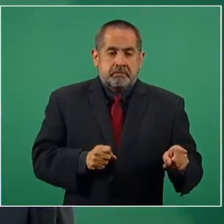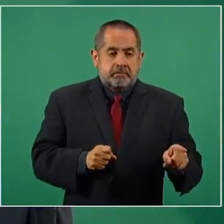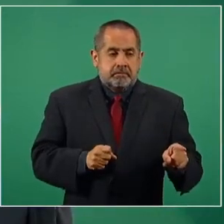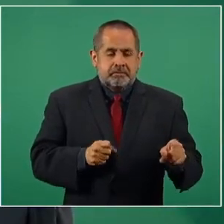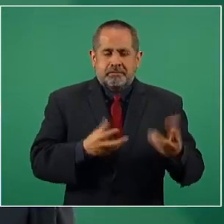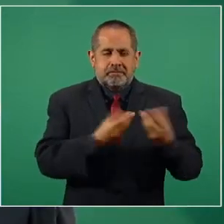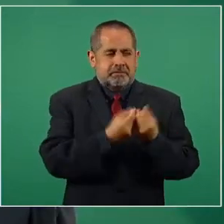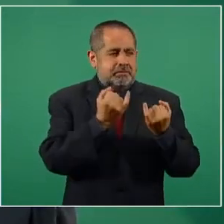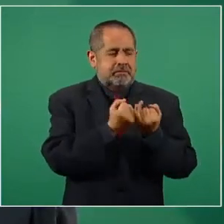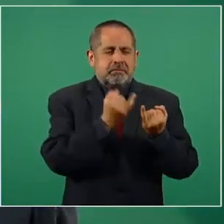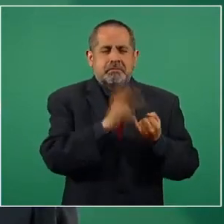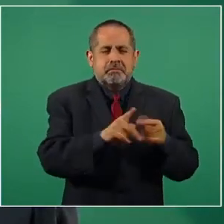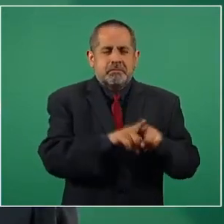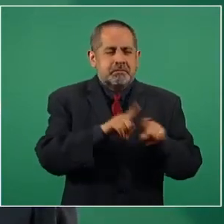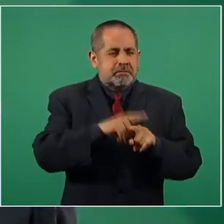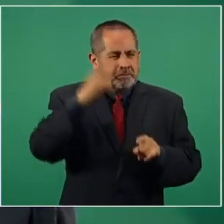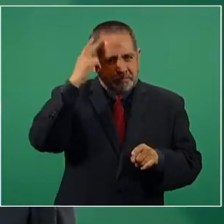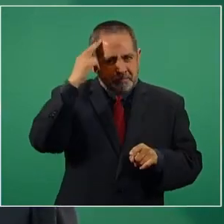porfirista,